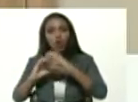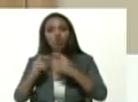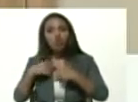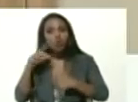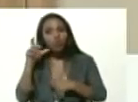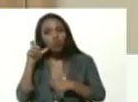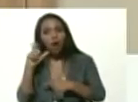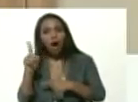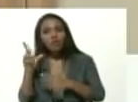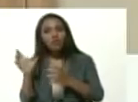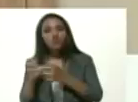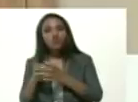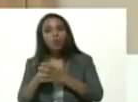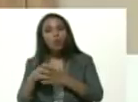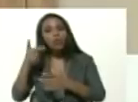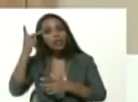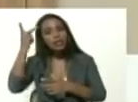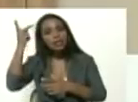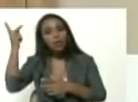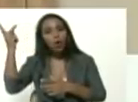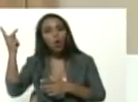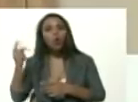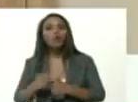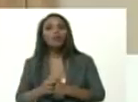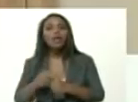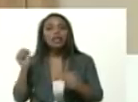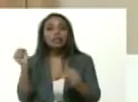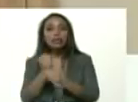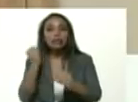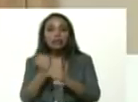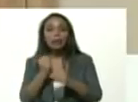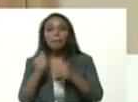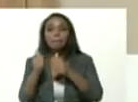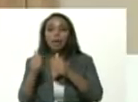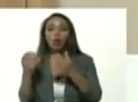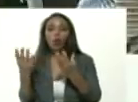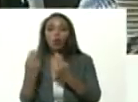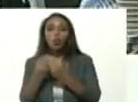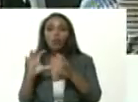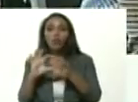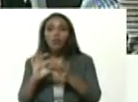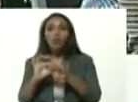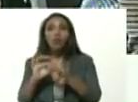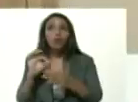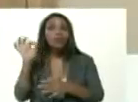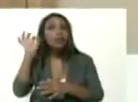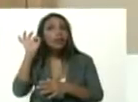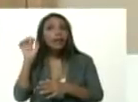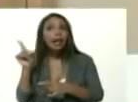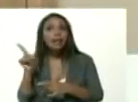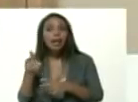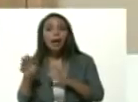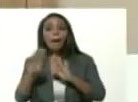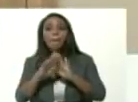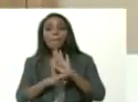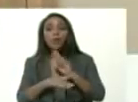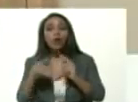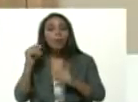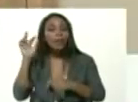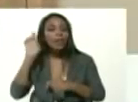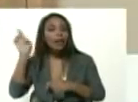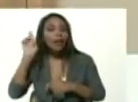ahí, hay un colectivo de psicólogos, Jorge, que está trabajando muy bien con Erika. Erika tiene un programa de radio, pero ese programa, ¿cuánta gente lo